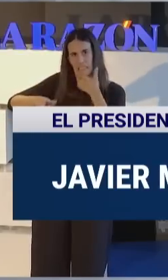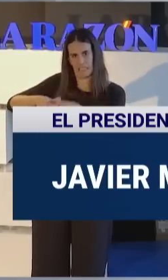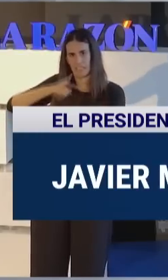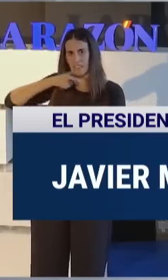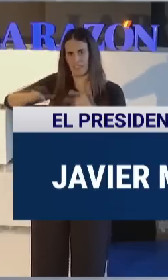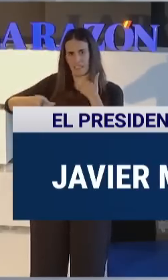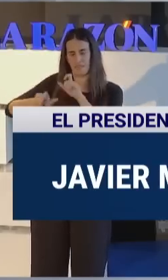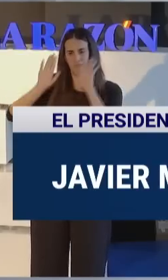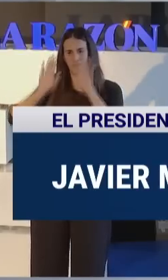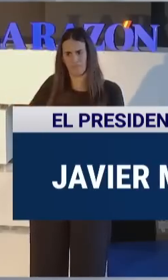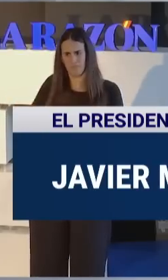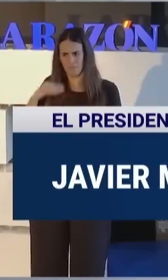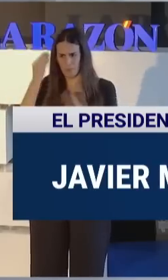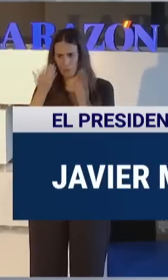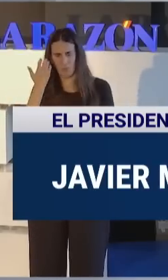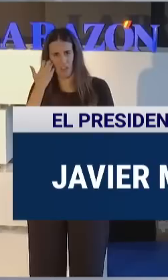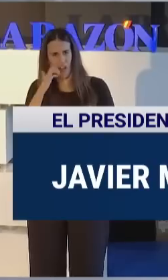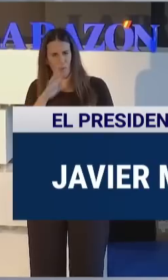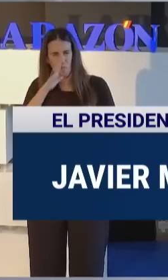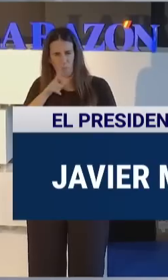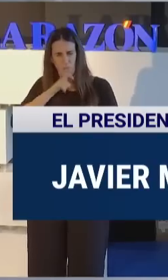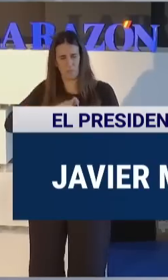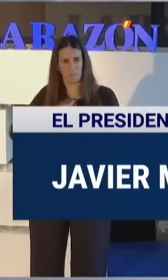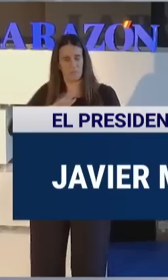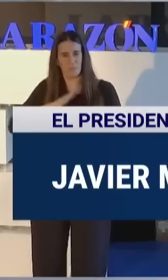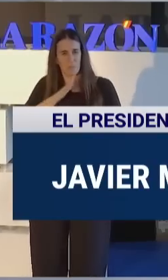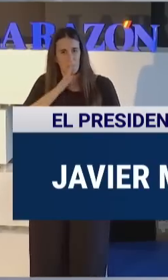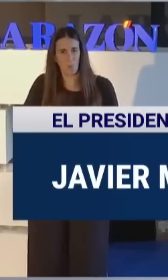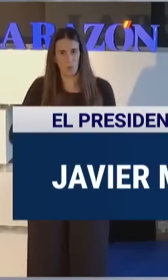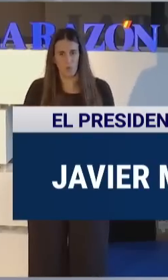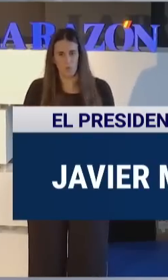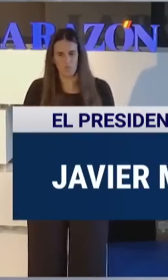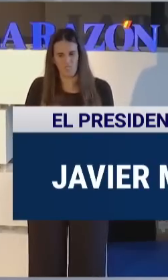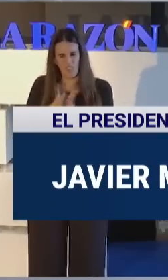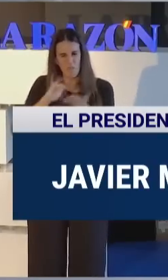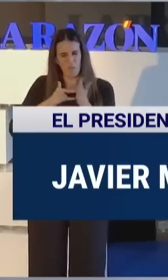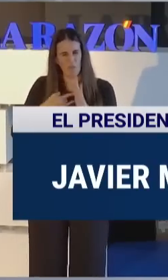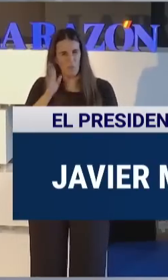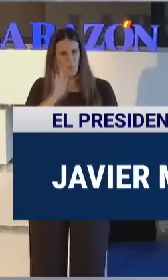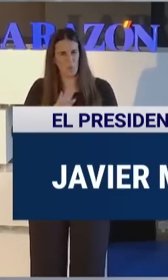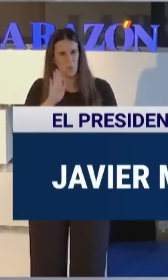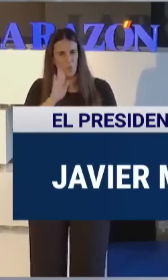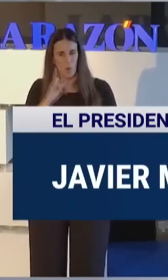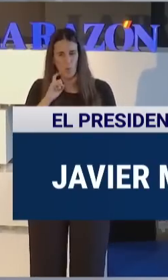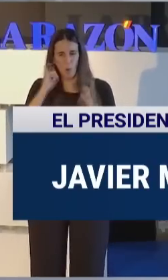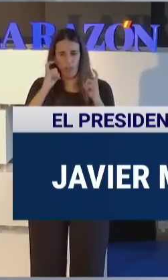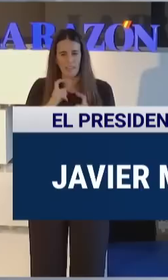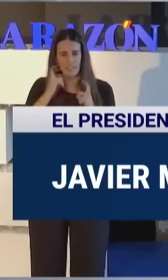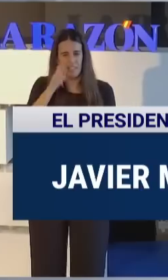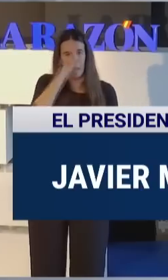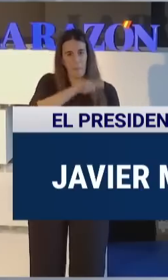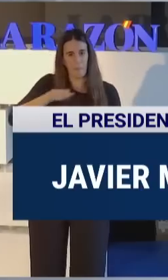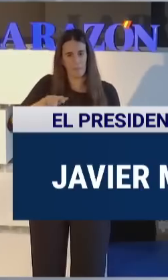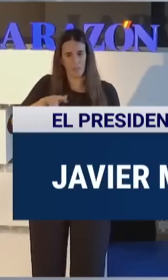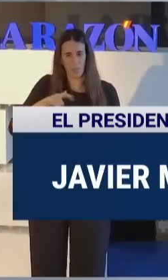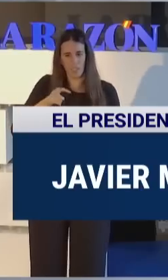digamos, parecía rarísimo. Un método bastante sucio también de tratar de cooptar personas cercanas